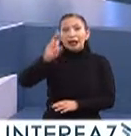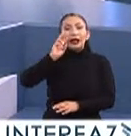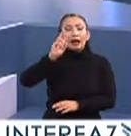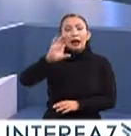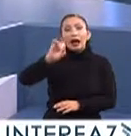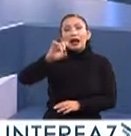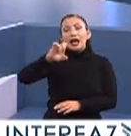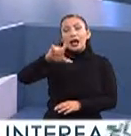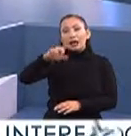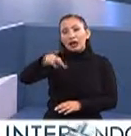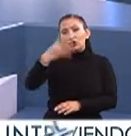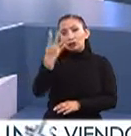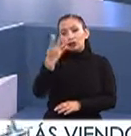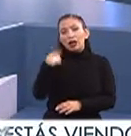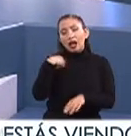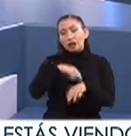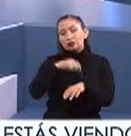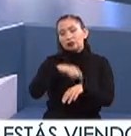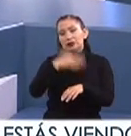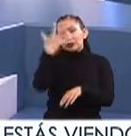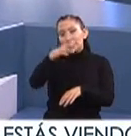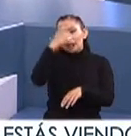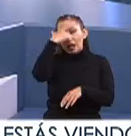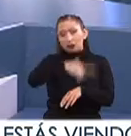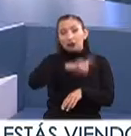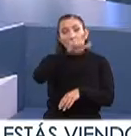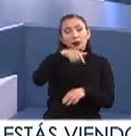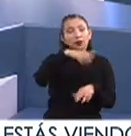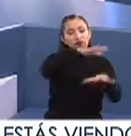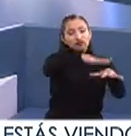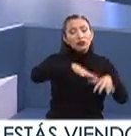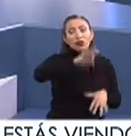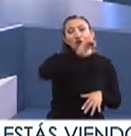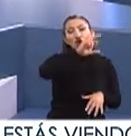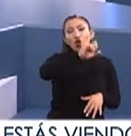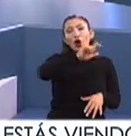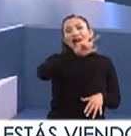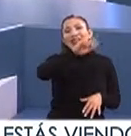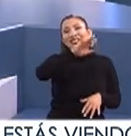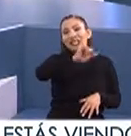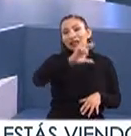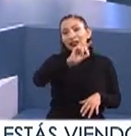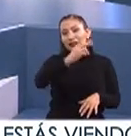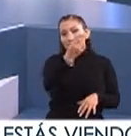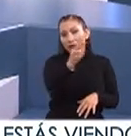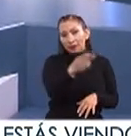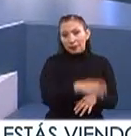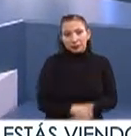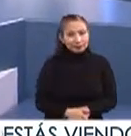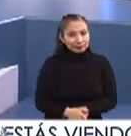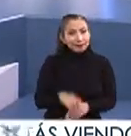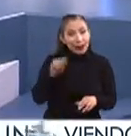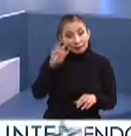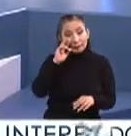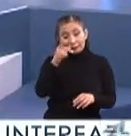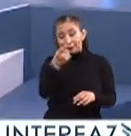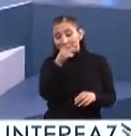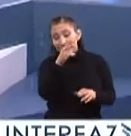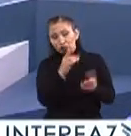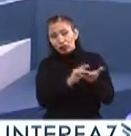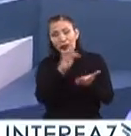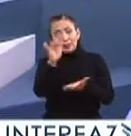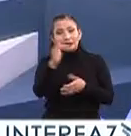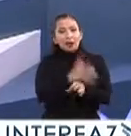Canal 14. Ajá, 22 horas también. Perfecto, y luego en el Foro Alicia, el 30 de noviembre, ¿no? El 30 de noviembre. Bueno, pues ahí está. Muchísimas gracias